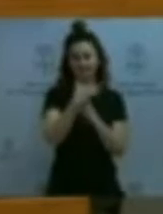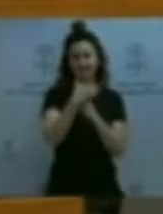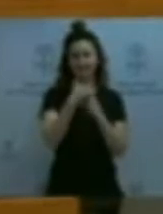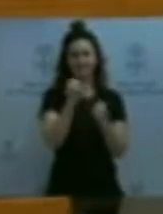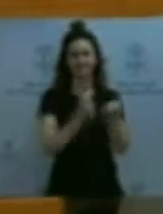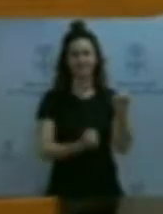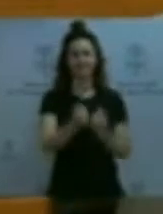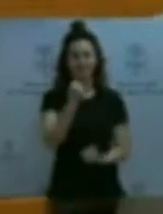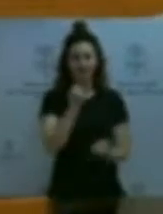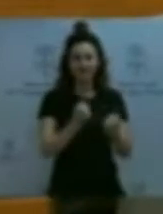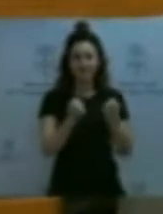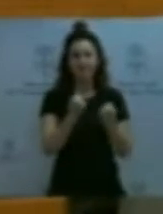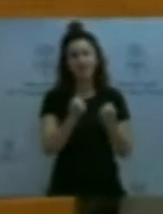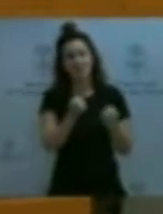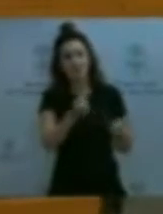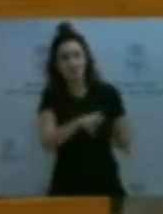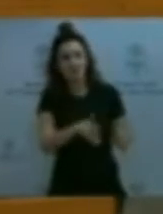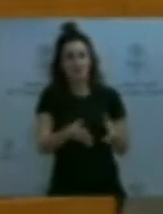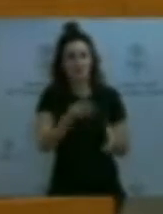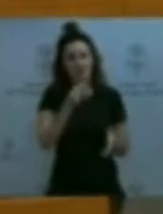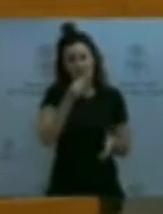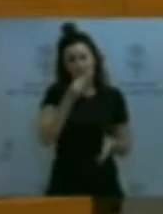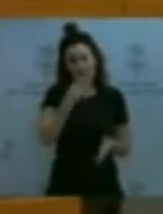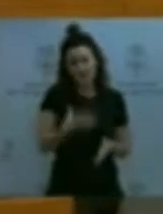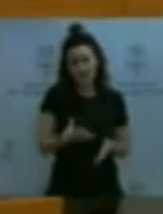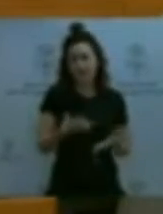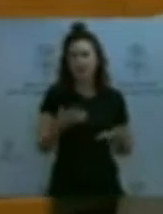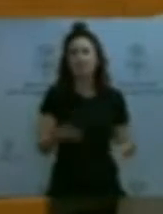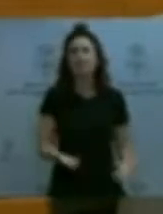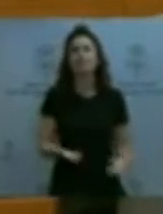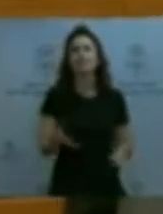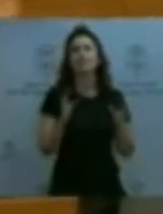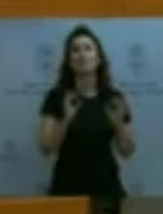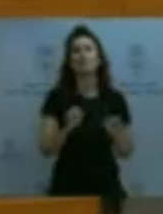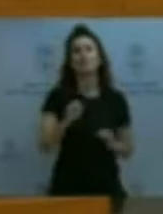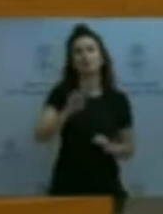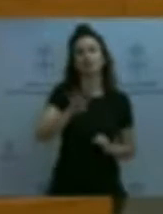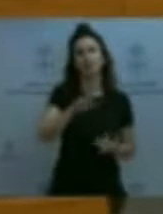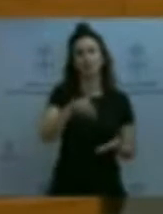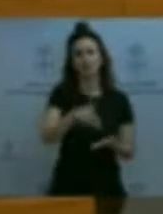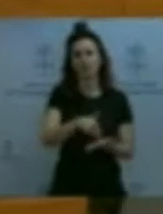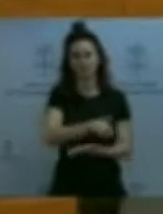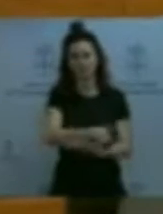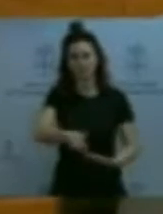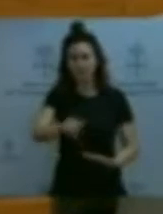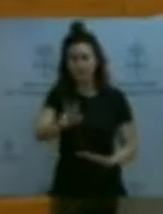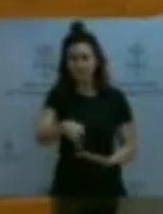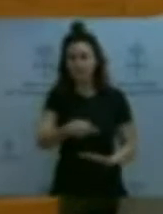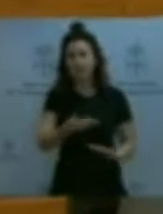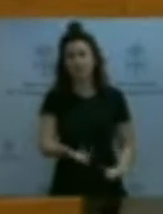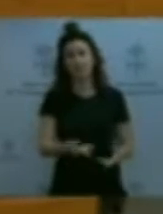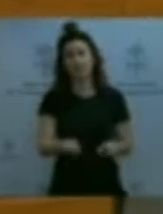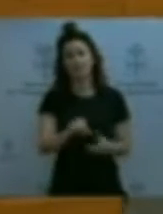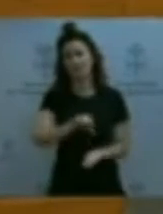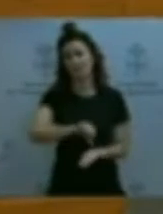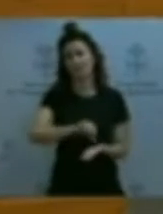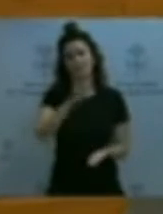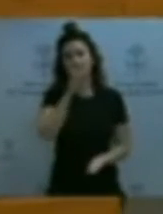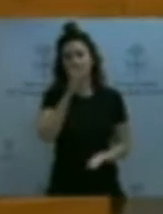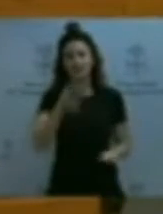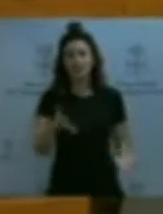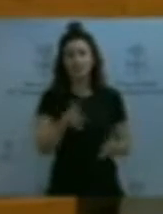su viabilidad con aquel pufo de 36 millones de euros y toda la ciudad empantanada, y en la segunda legislatura, con el ministro Íñigo de la Serna,